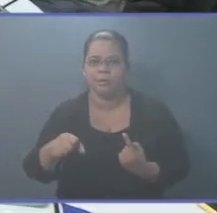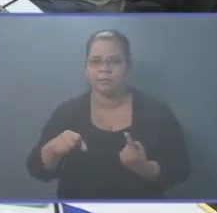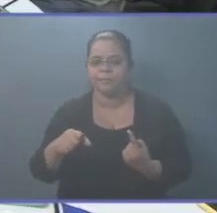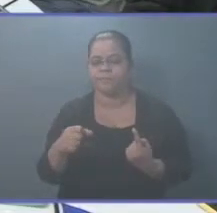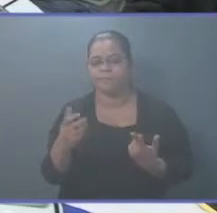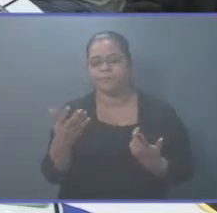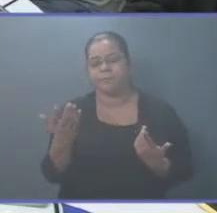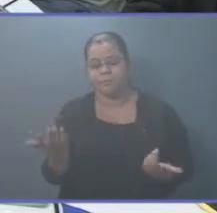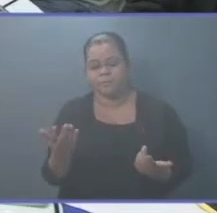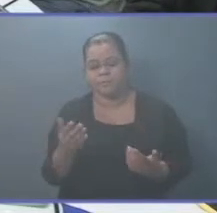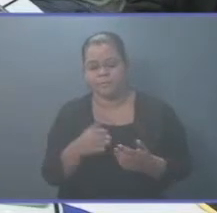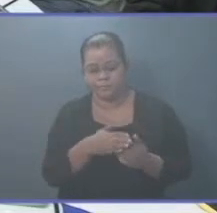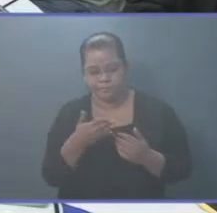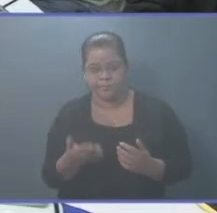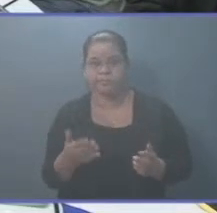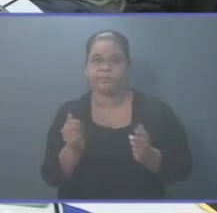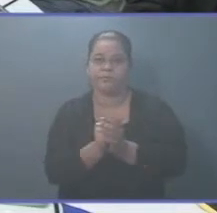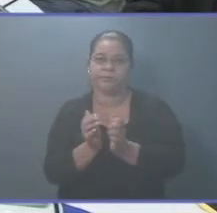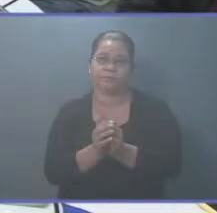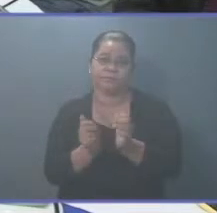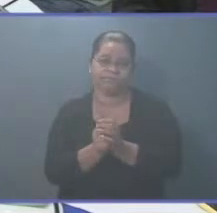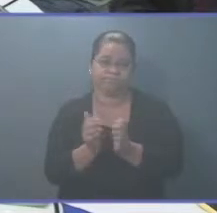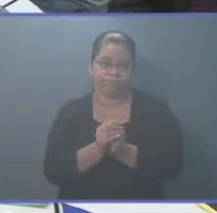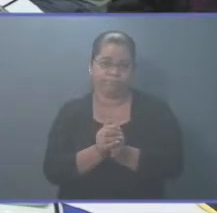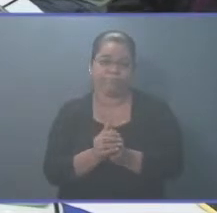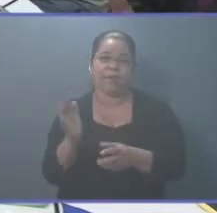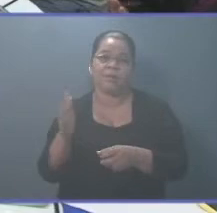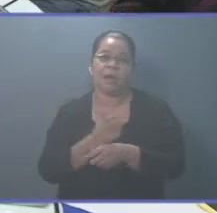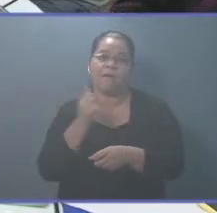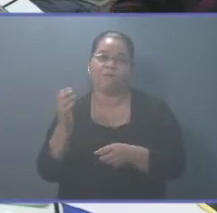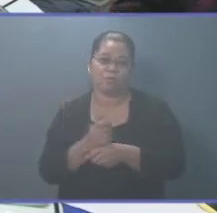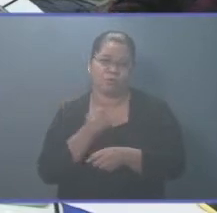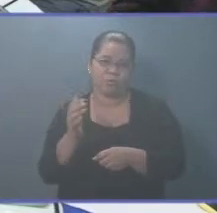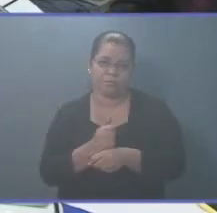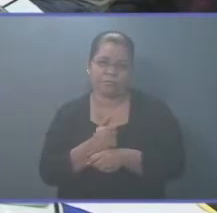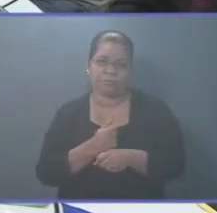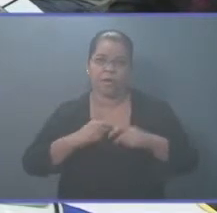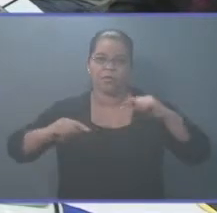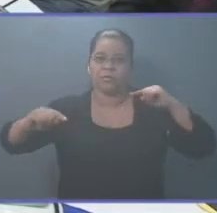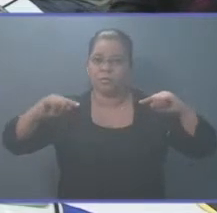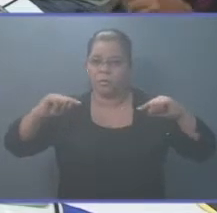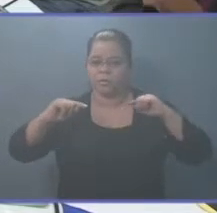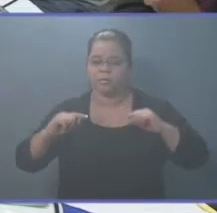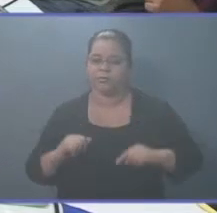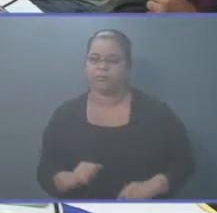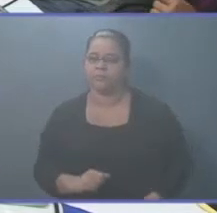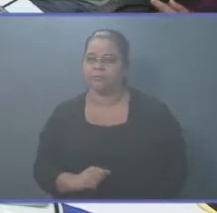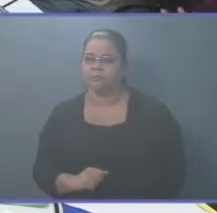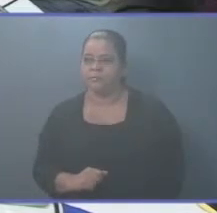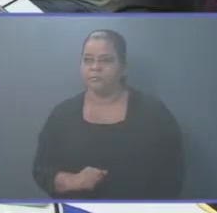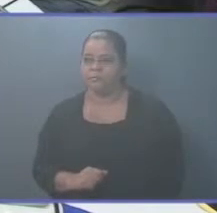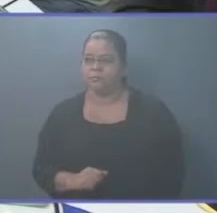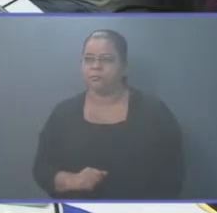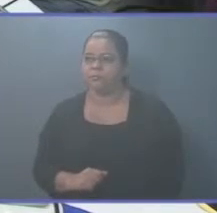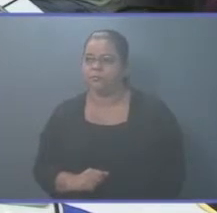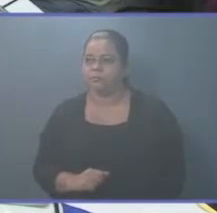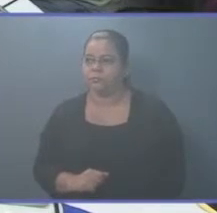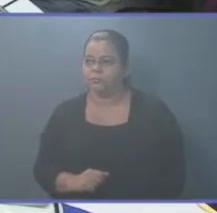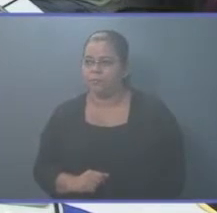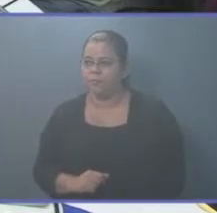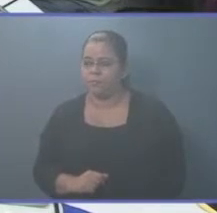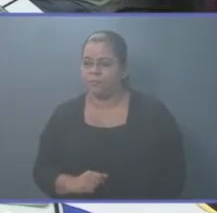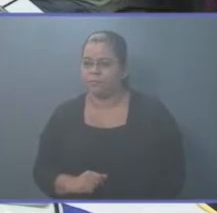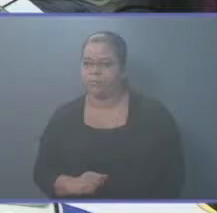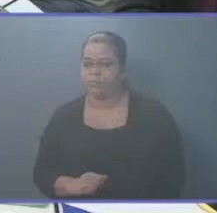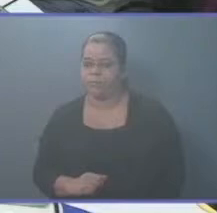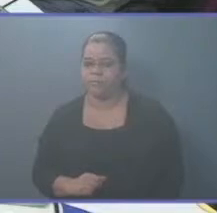una discrecionalidad abusiva de parte de las autoridades solamente. Bienvenido, licenciado